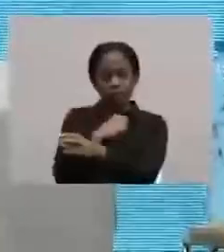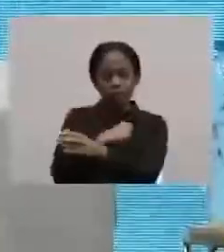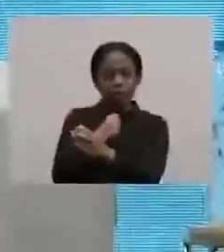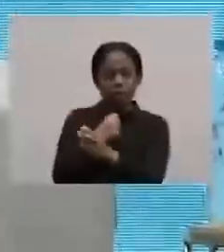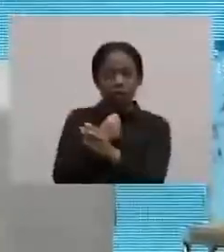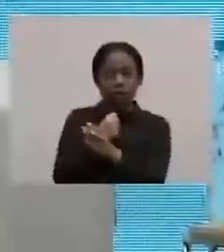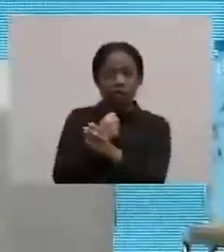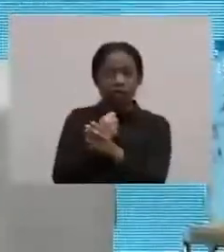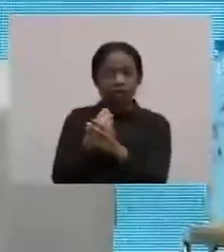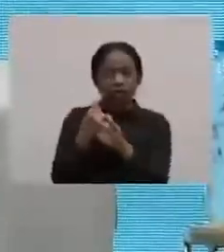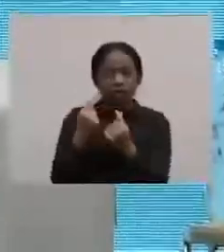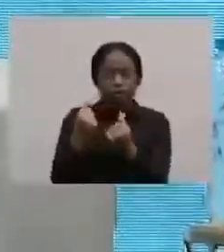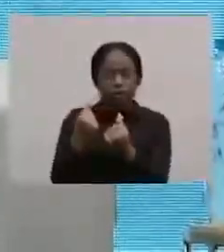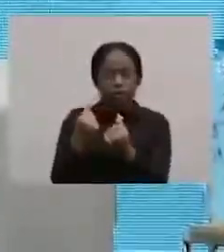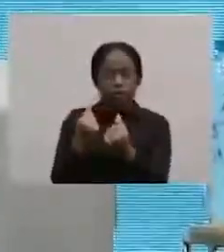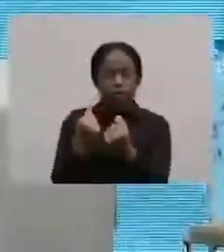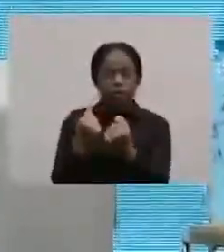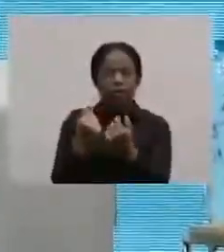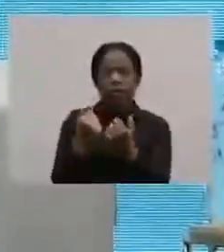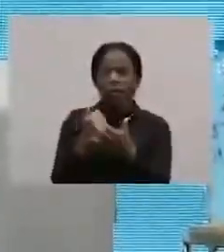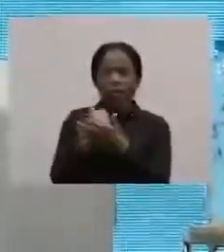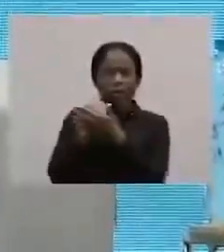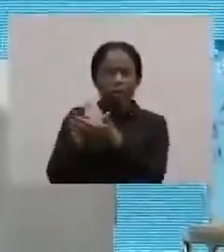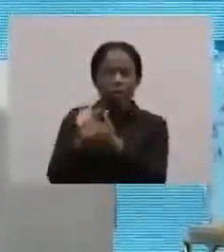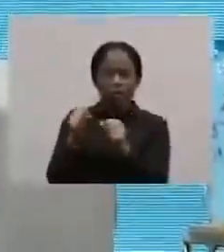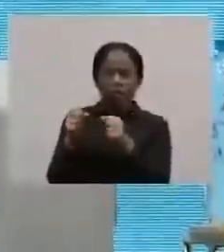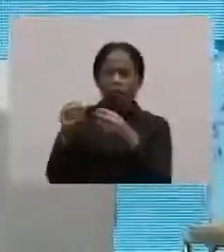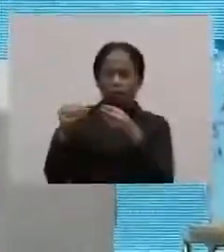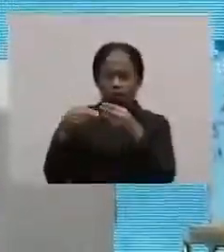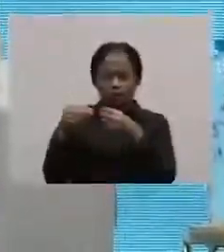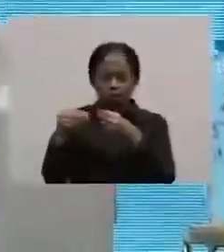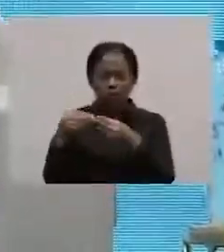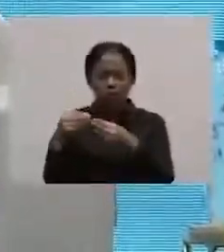una camisa de fuerza, sino que sea un poco flexible?